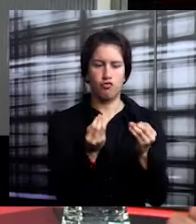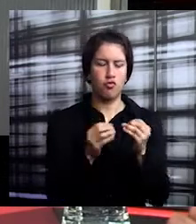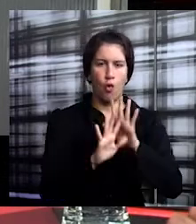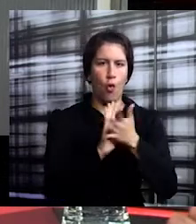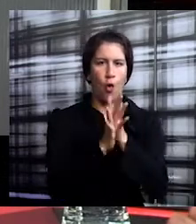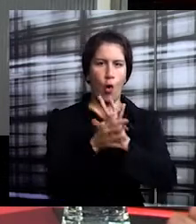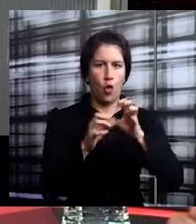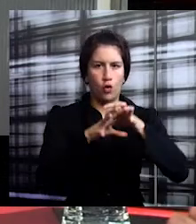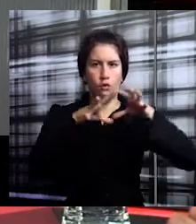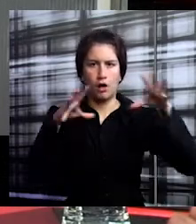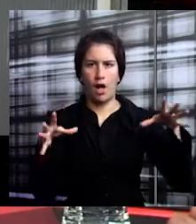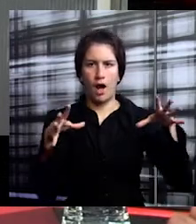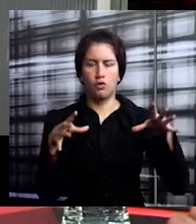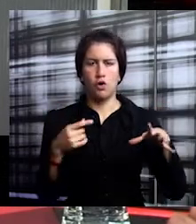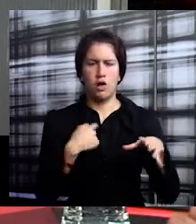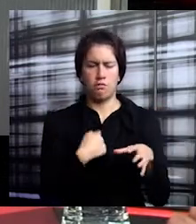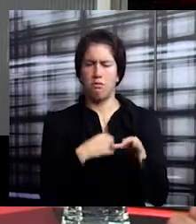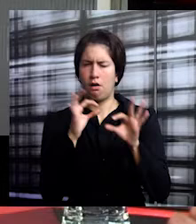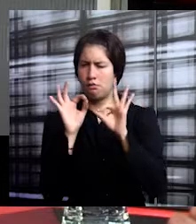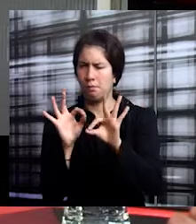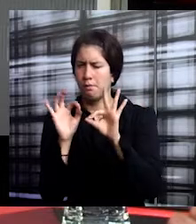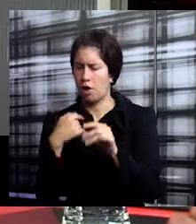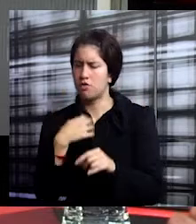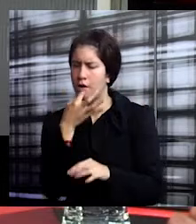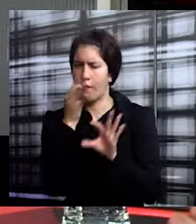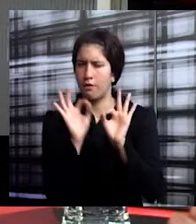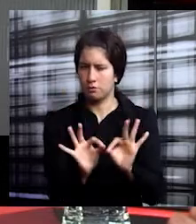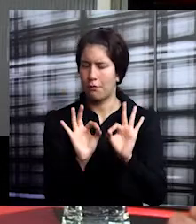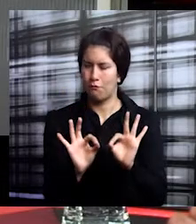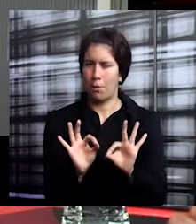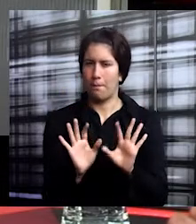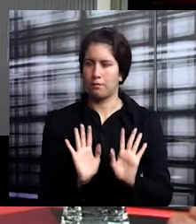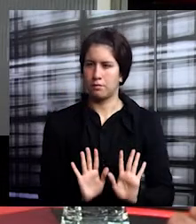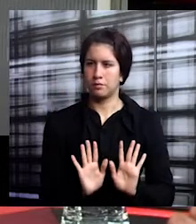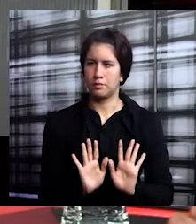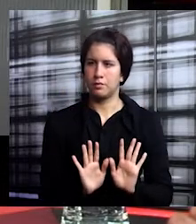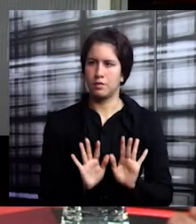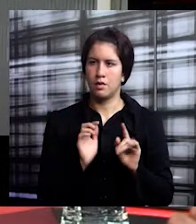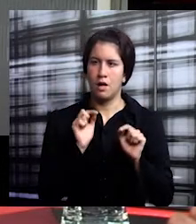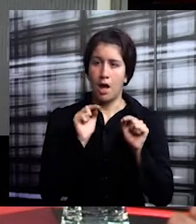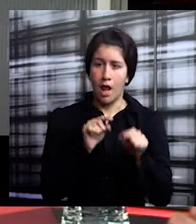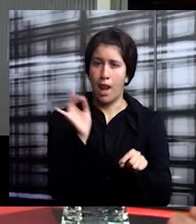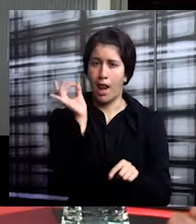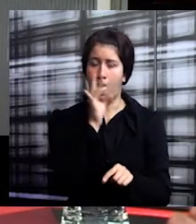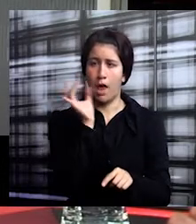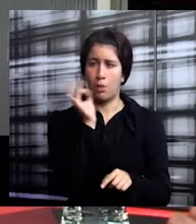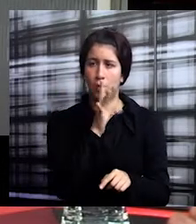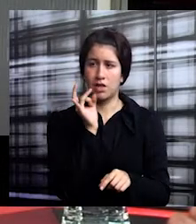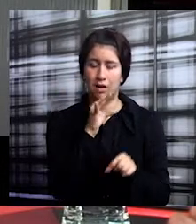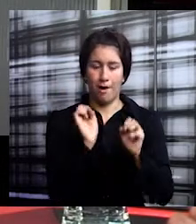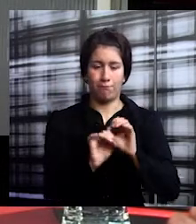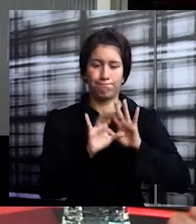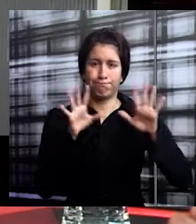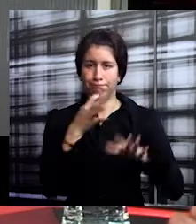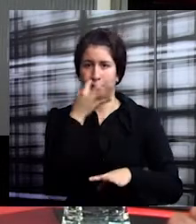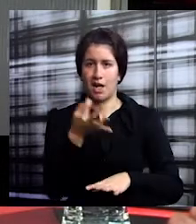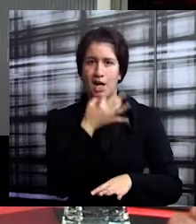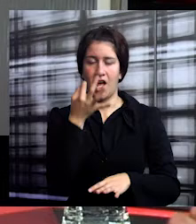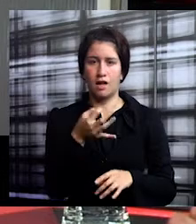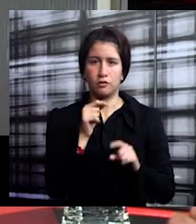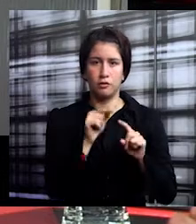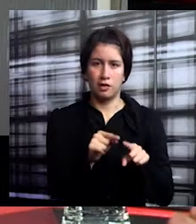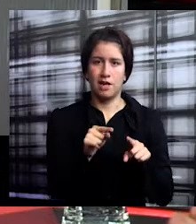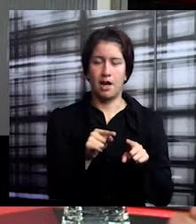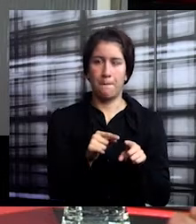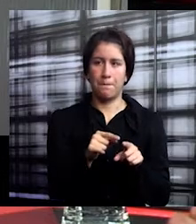enrarecer, y se lo voy a decir de manera bien concreta. Las últimas aclaraciones respecto de la posibilidad de